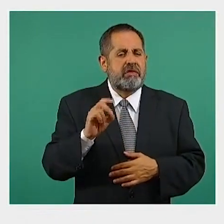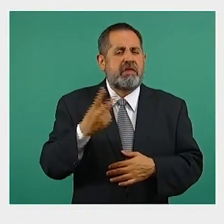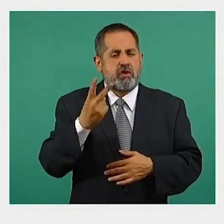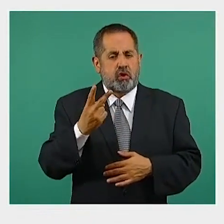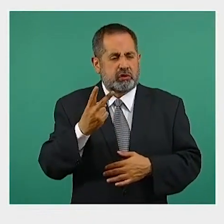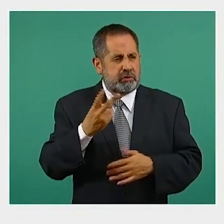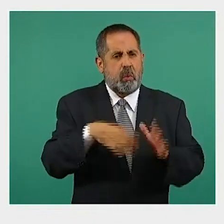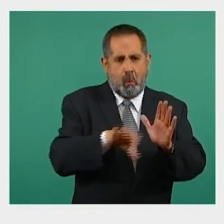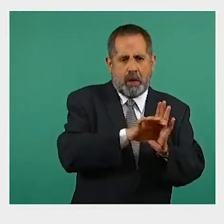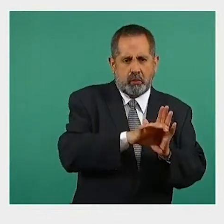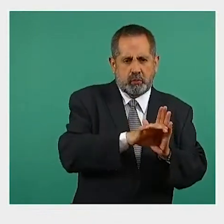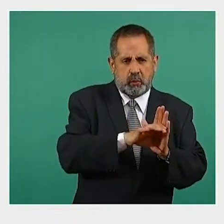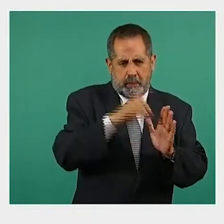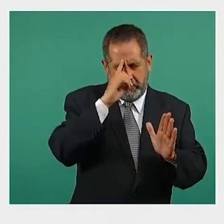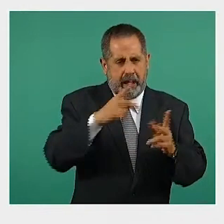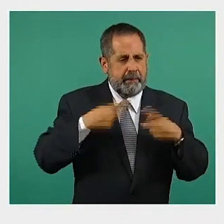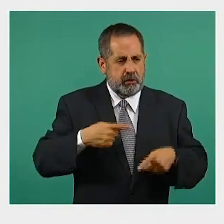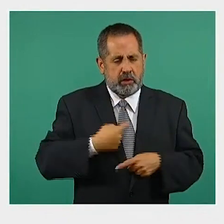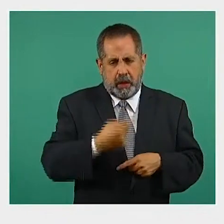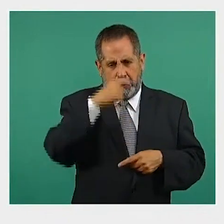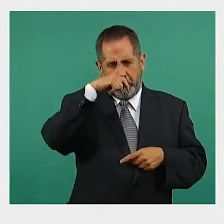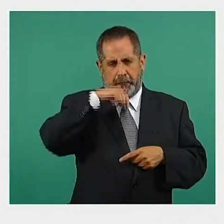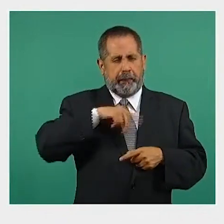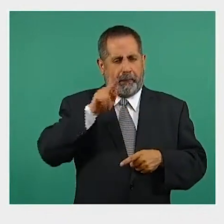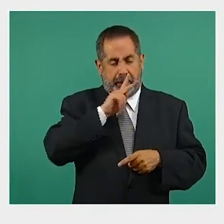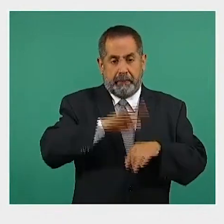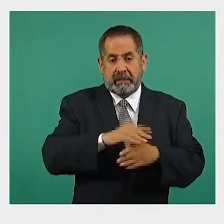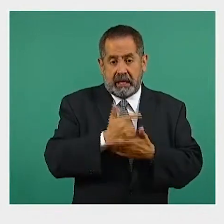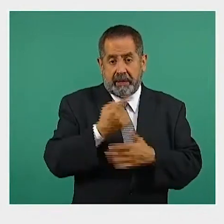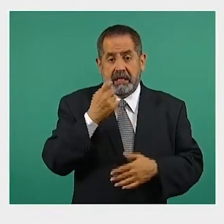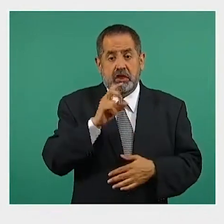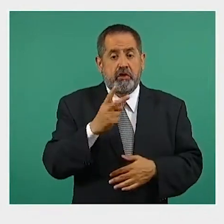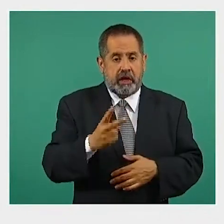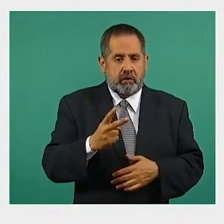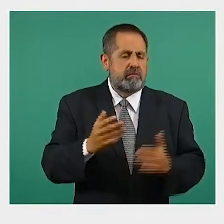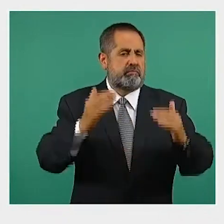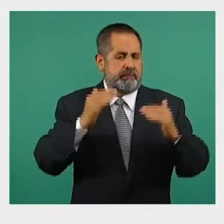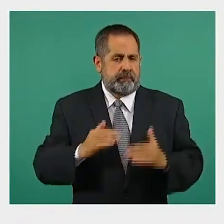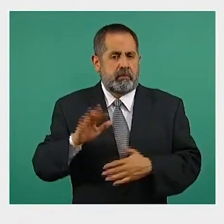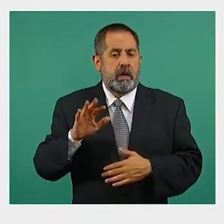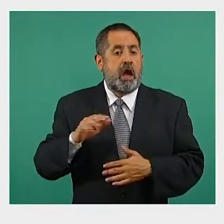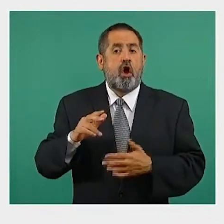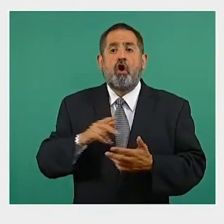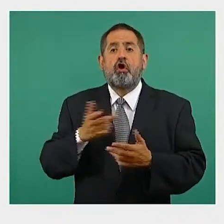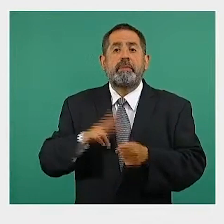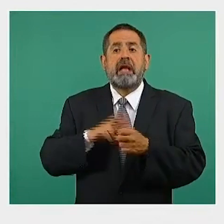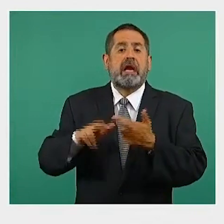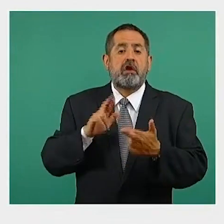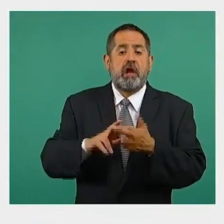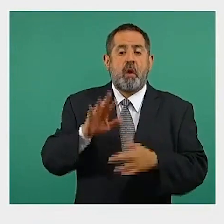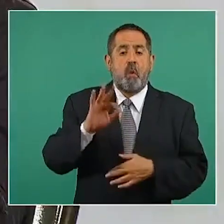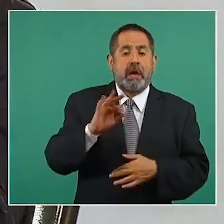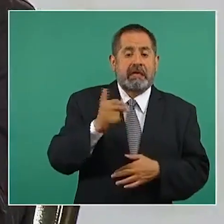132 camas para pacientes intubados, para atender pacientes en estado crítico, y 46 en los hospitales regionales, y eso se